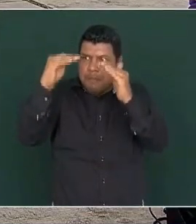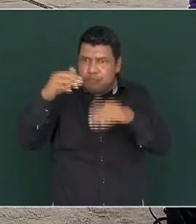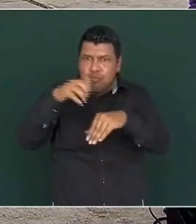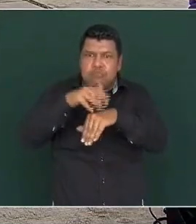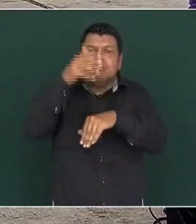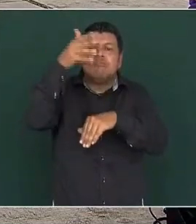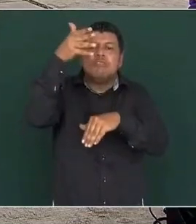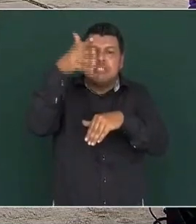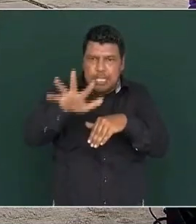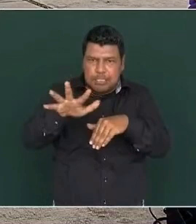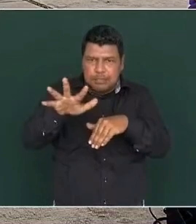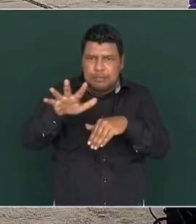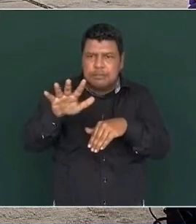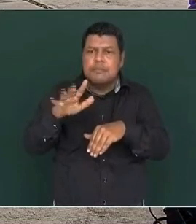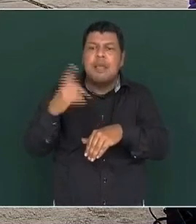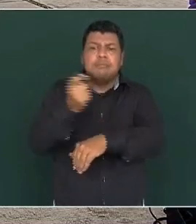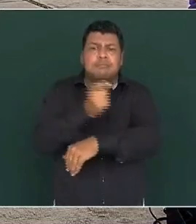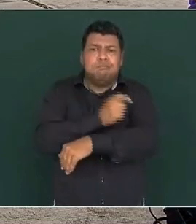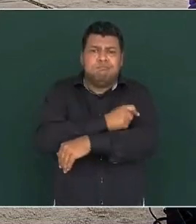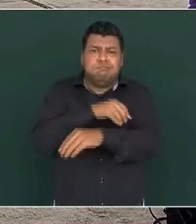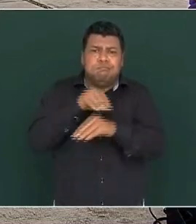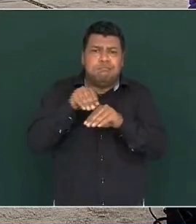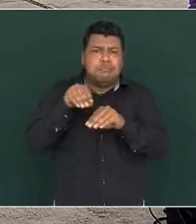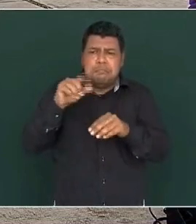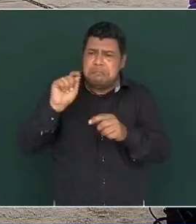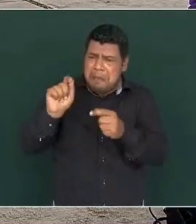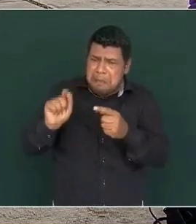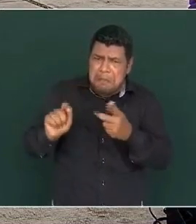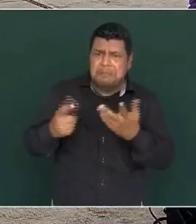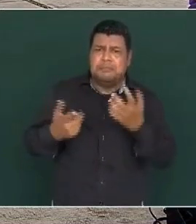vacunas. ¿Por qué no hemos tenido